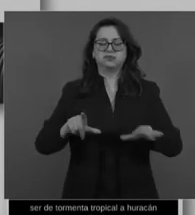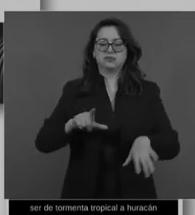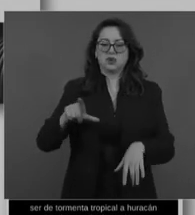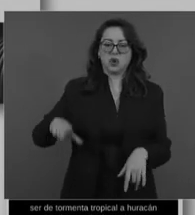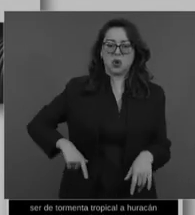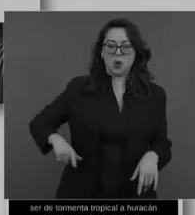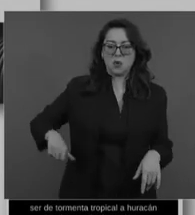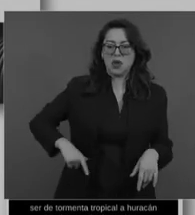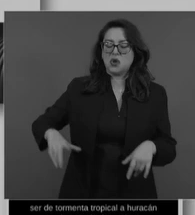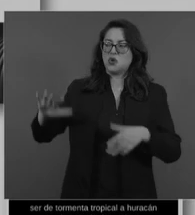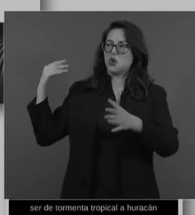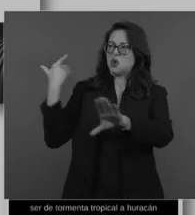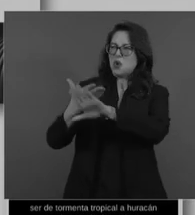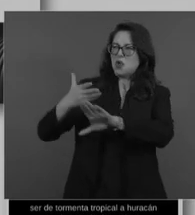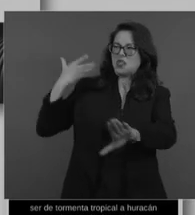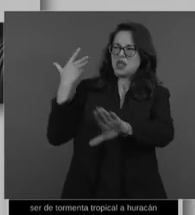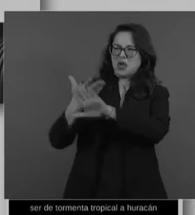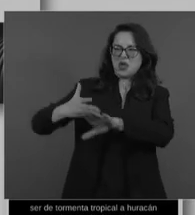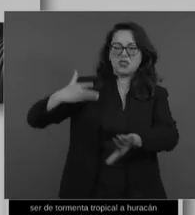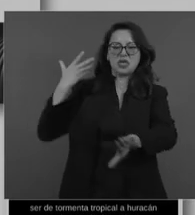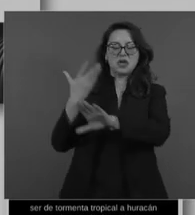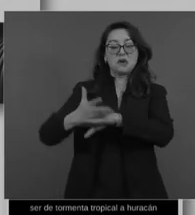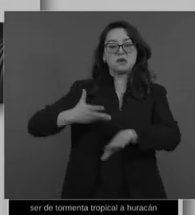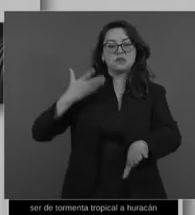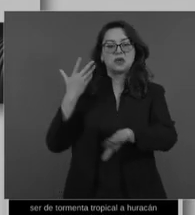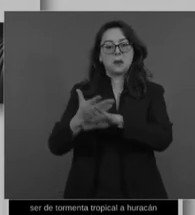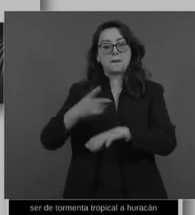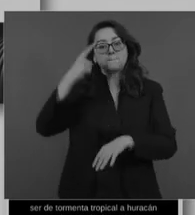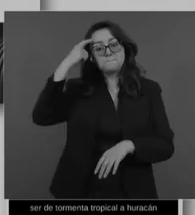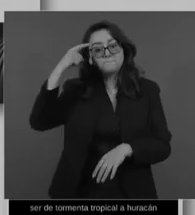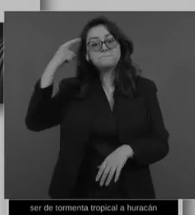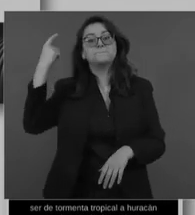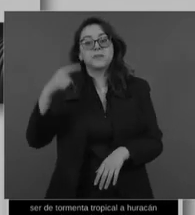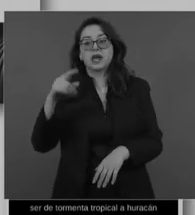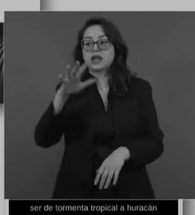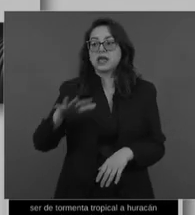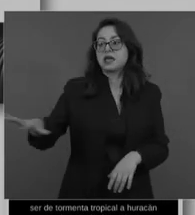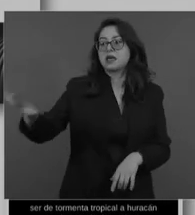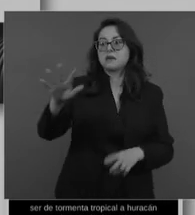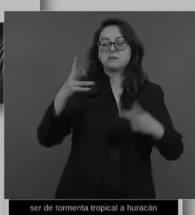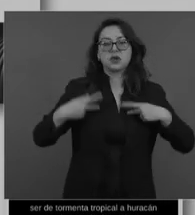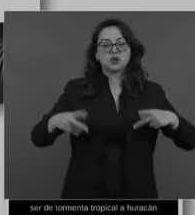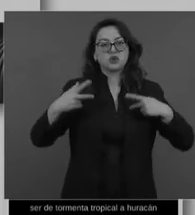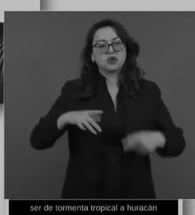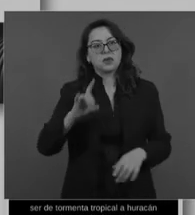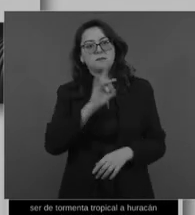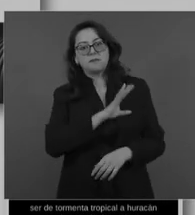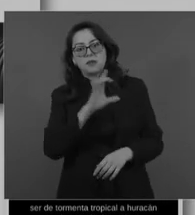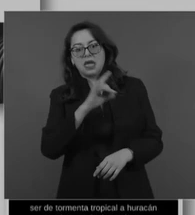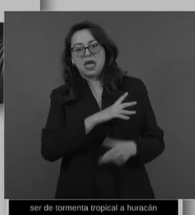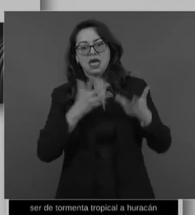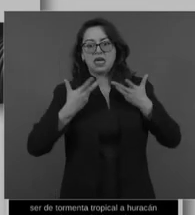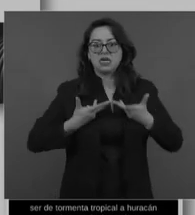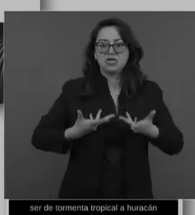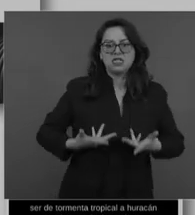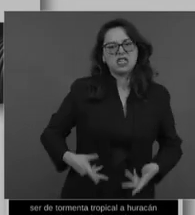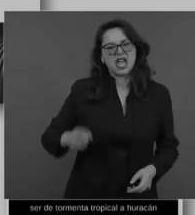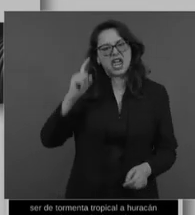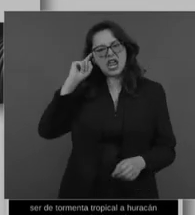gobierno que tiene como propósito sembrar desconfianza, incertidumbre y enojo contra el